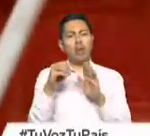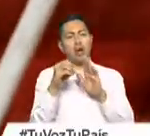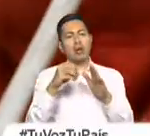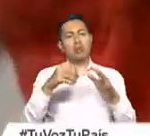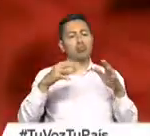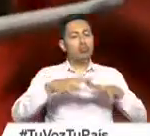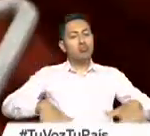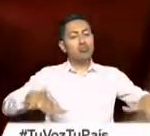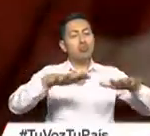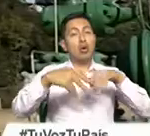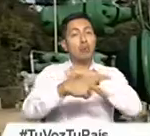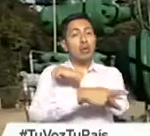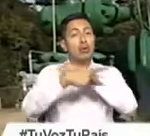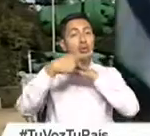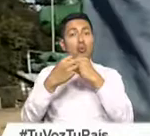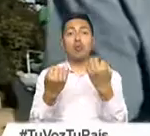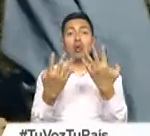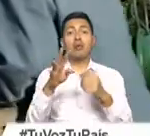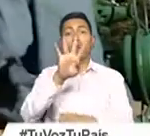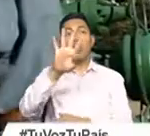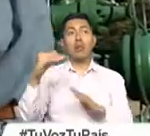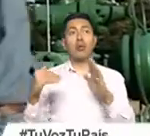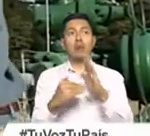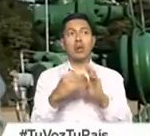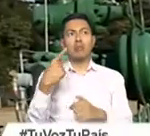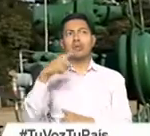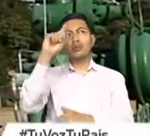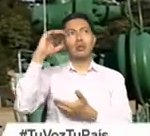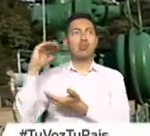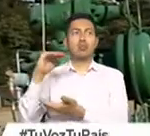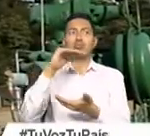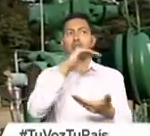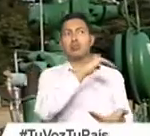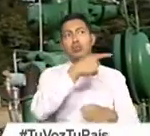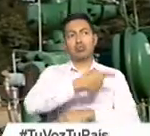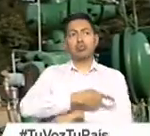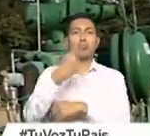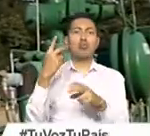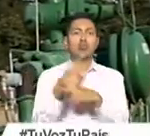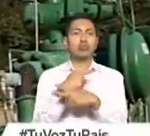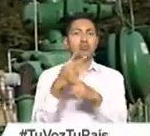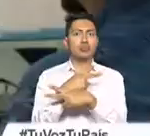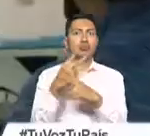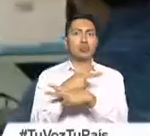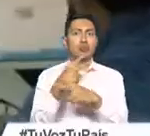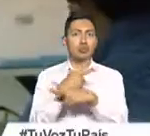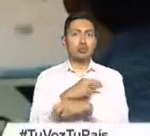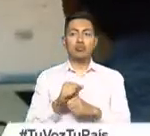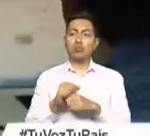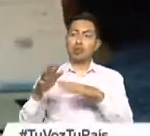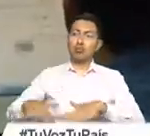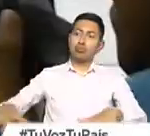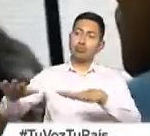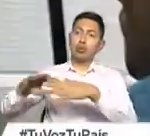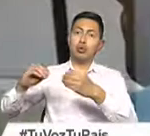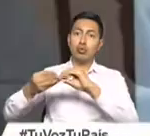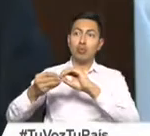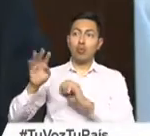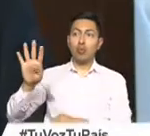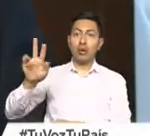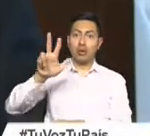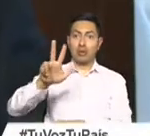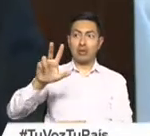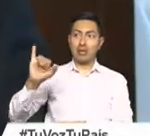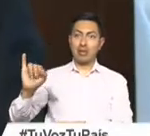petróleo, llegando a los 4.114 millones de barriles, incluidas las reservas del bloque 43 y TT. En